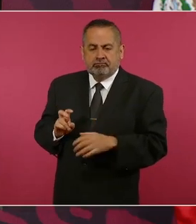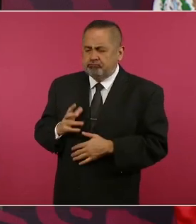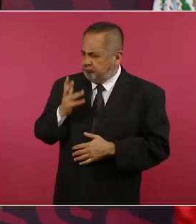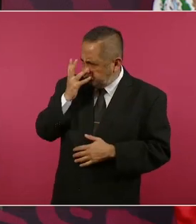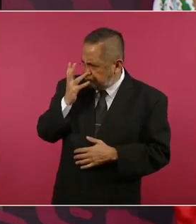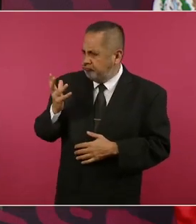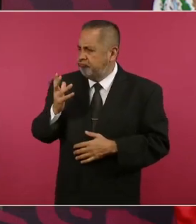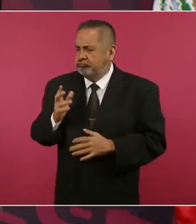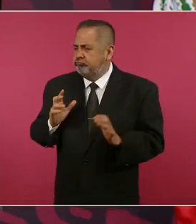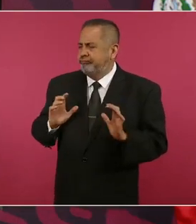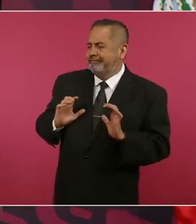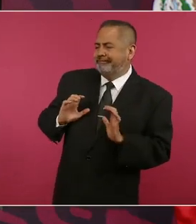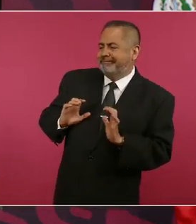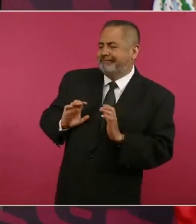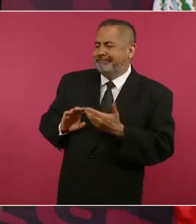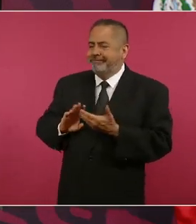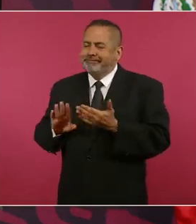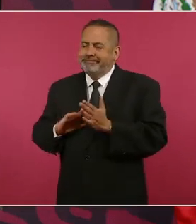pero otros